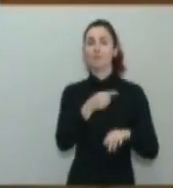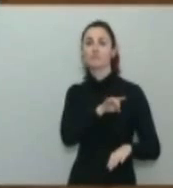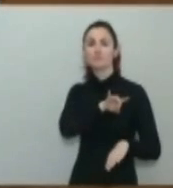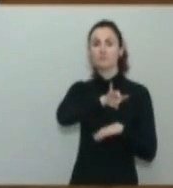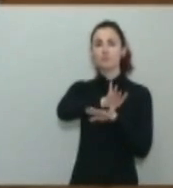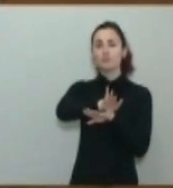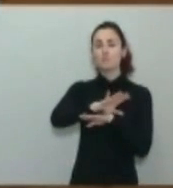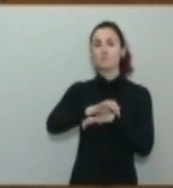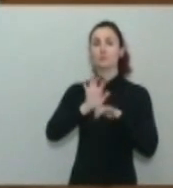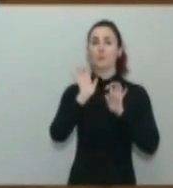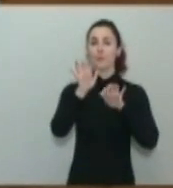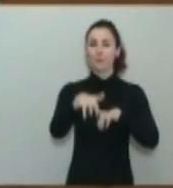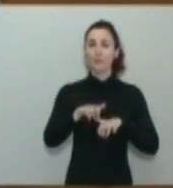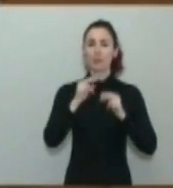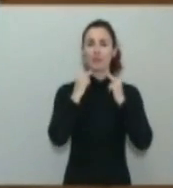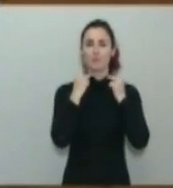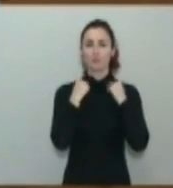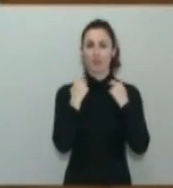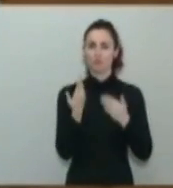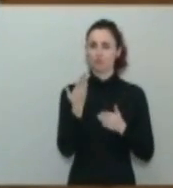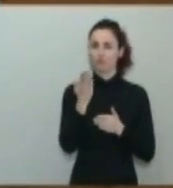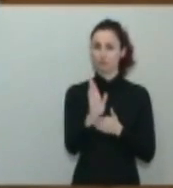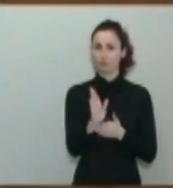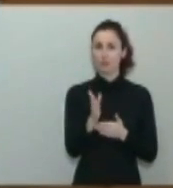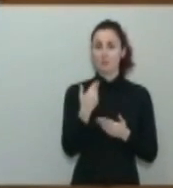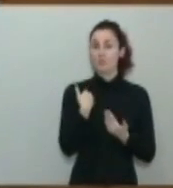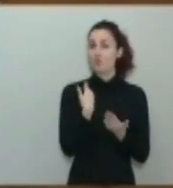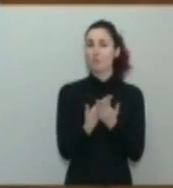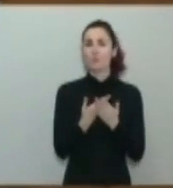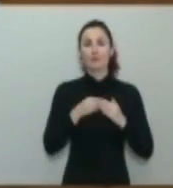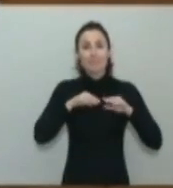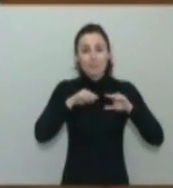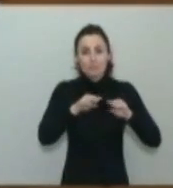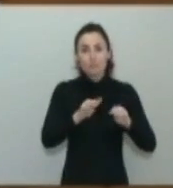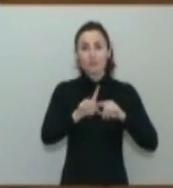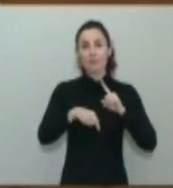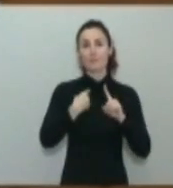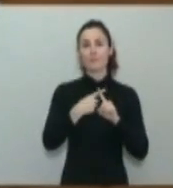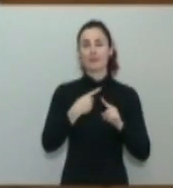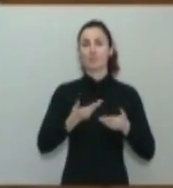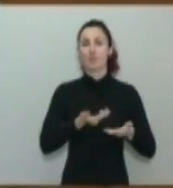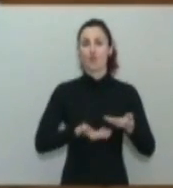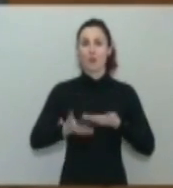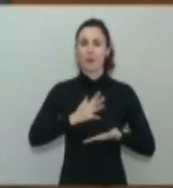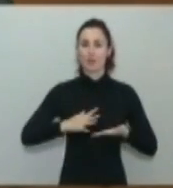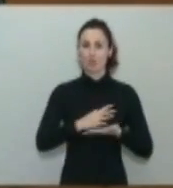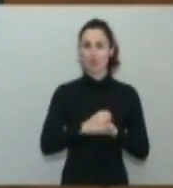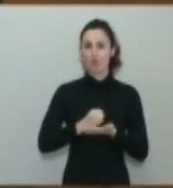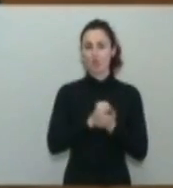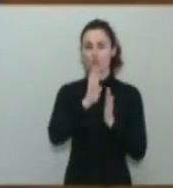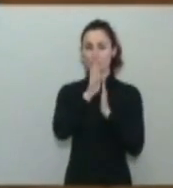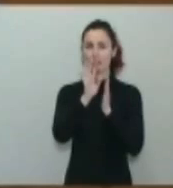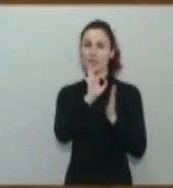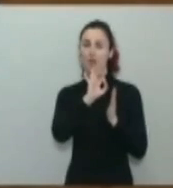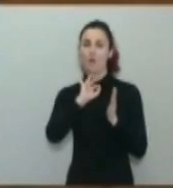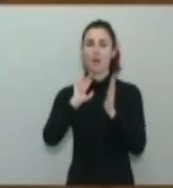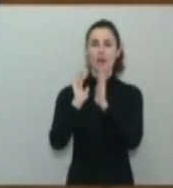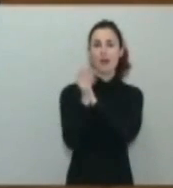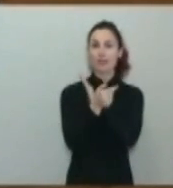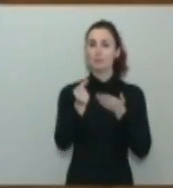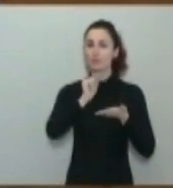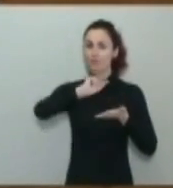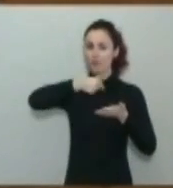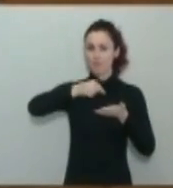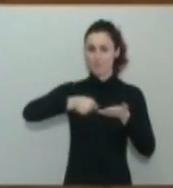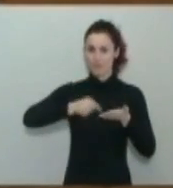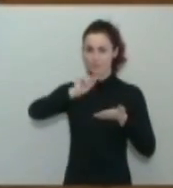en el Congreso de los Diputados. Es su propuesta y la de todos aquellos que colaboraron con ella directamente o mediante el apoyo expresado